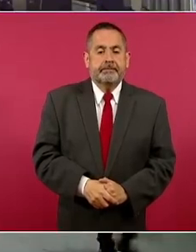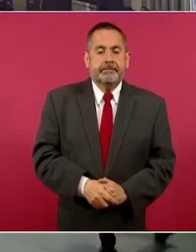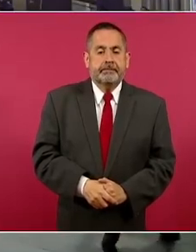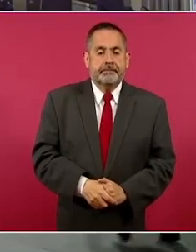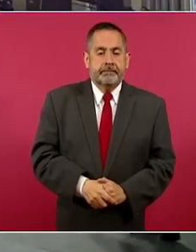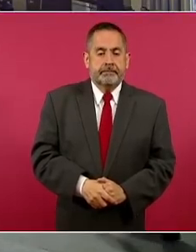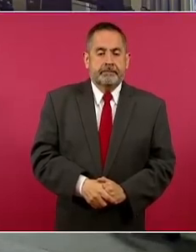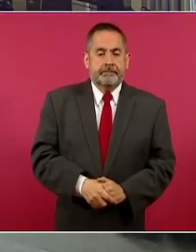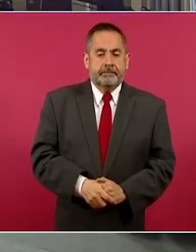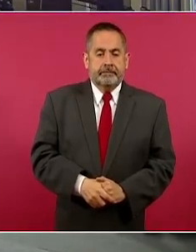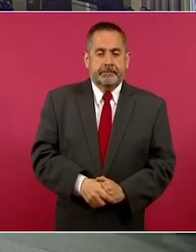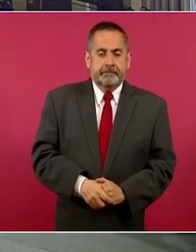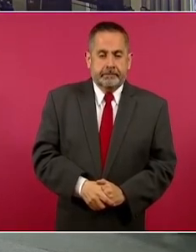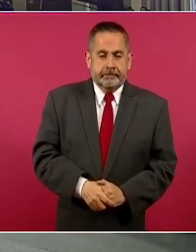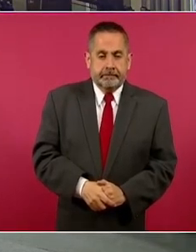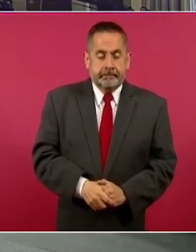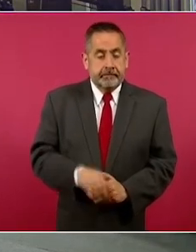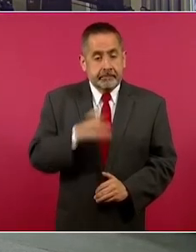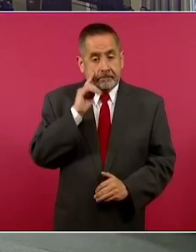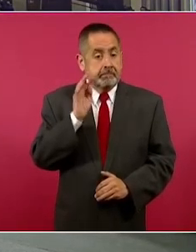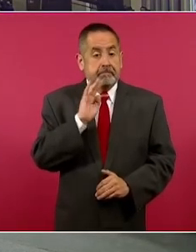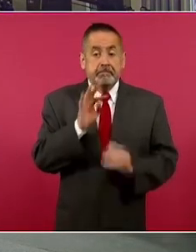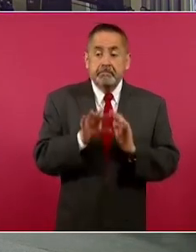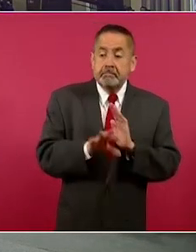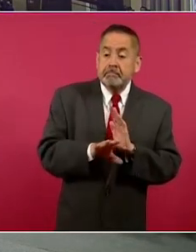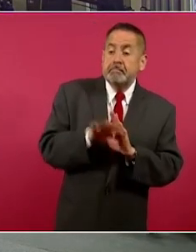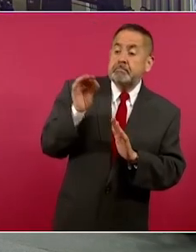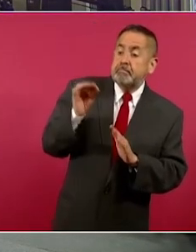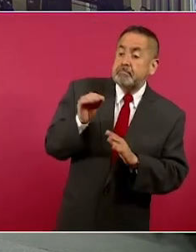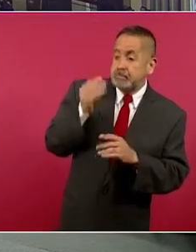No nos vayan a sacar otro dato.